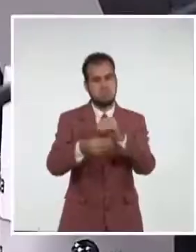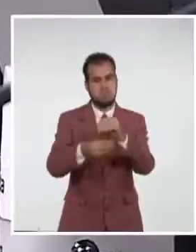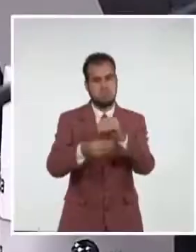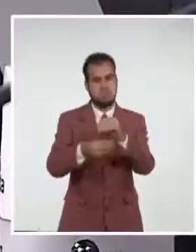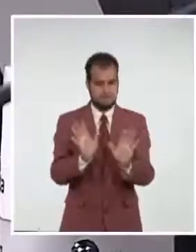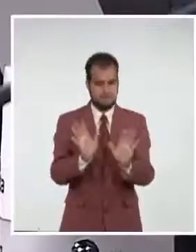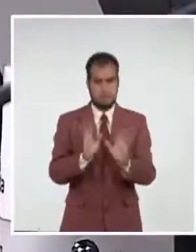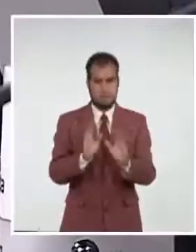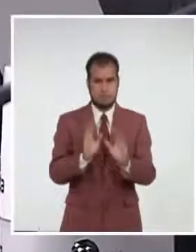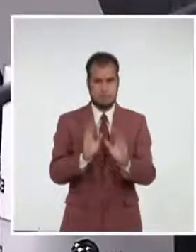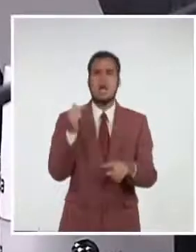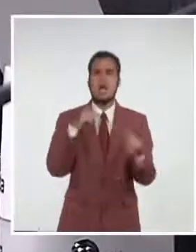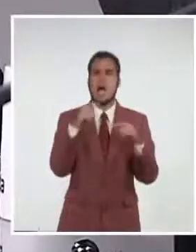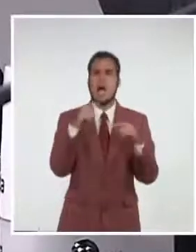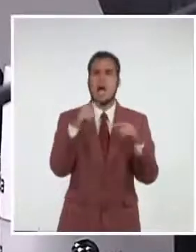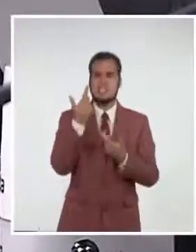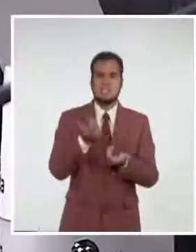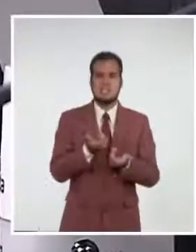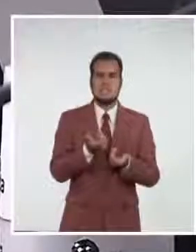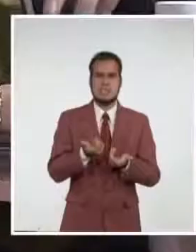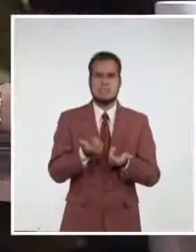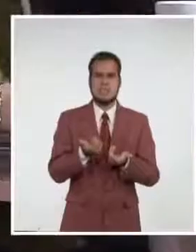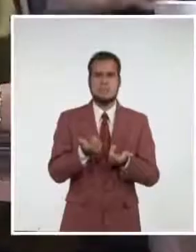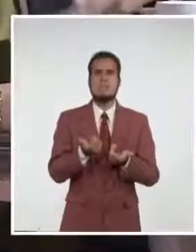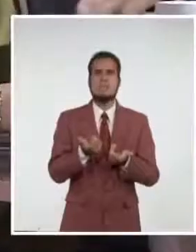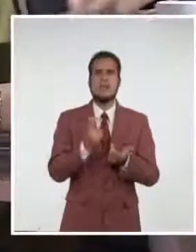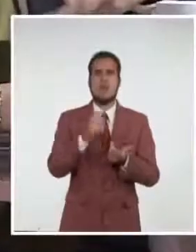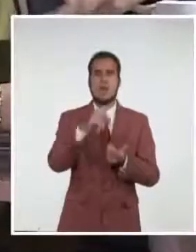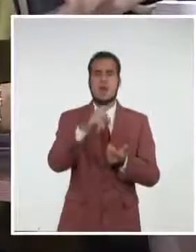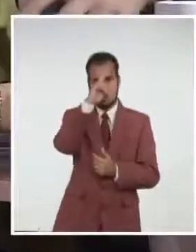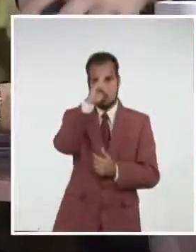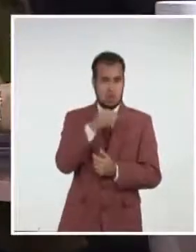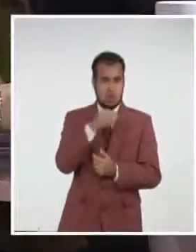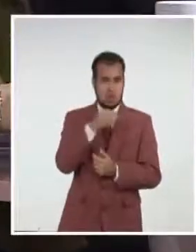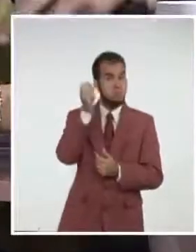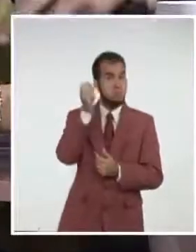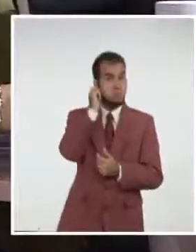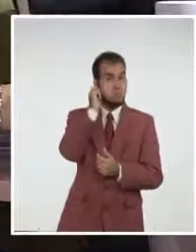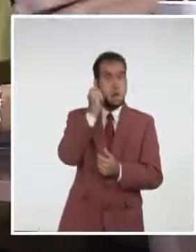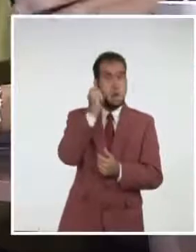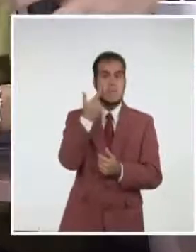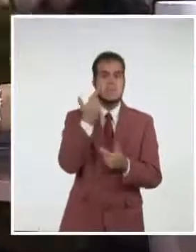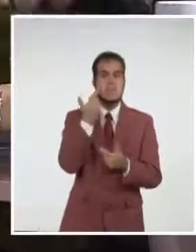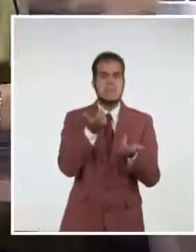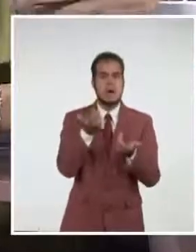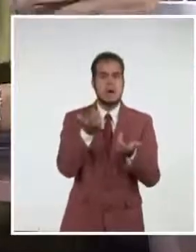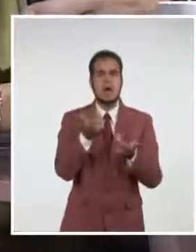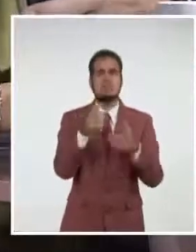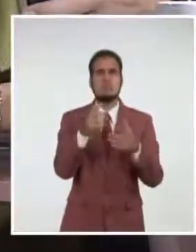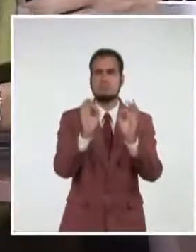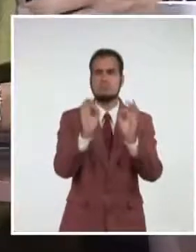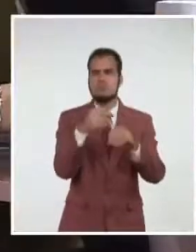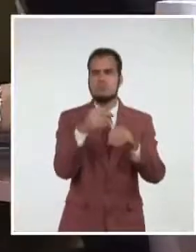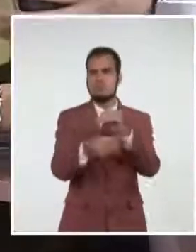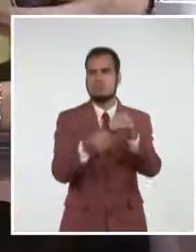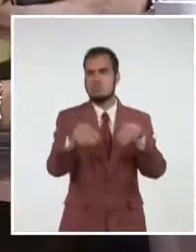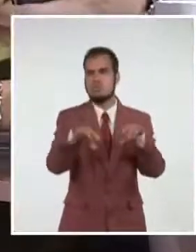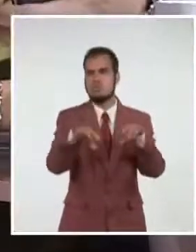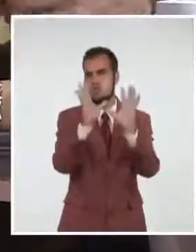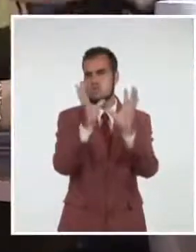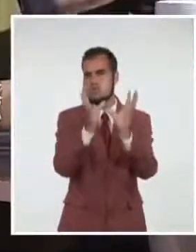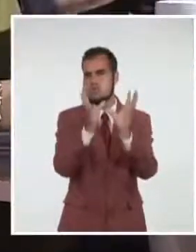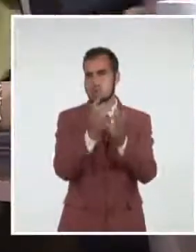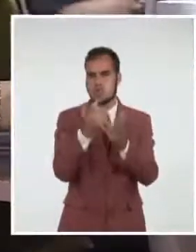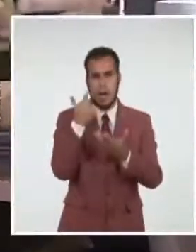Eliana nos hablara precisamente de eso, cómo pues transformar la situación a partir de las propias decisiones que el sistema ha tenido que tomar y que necesitan de